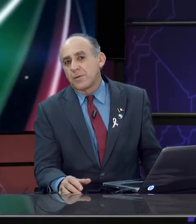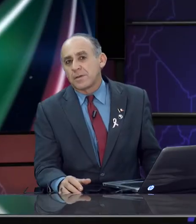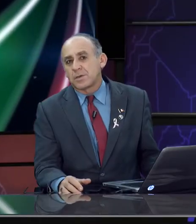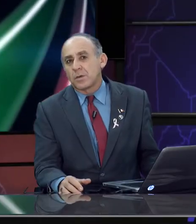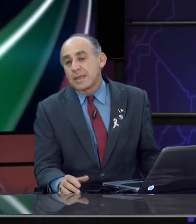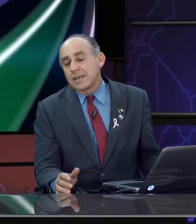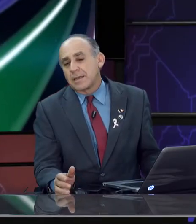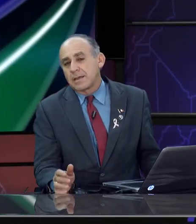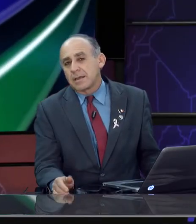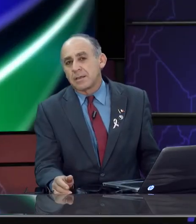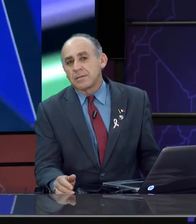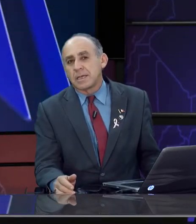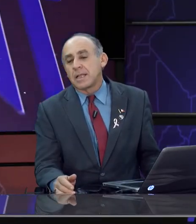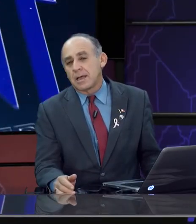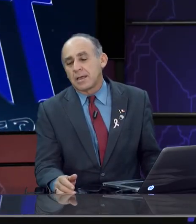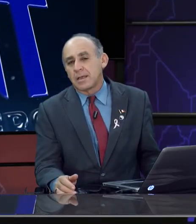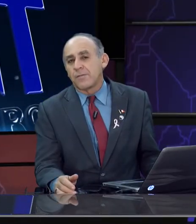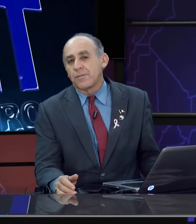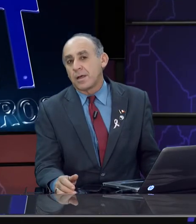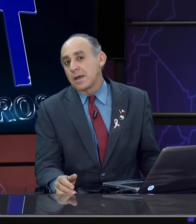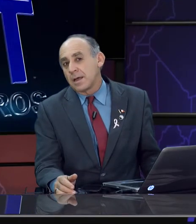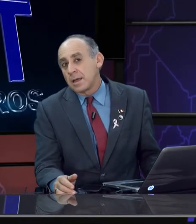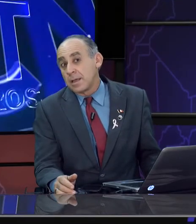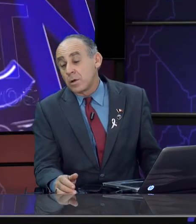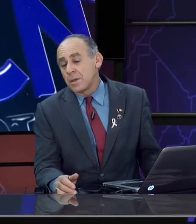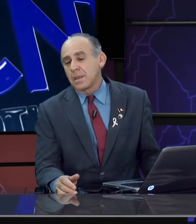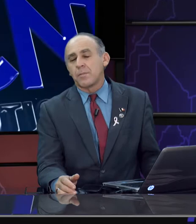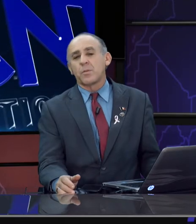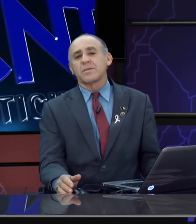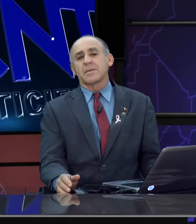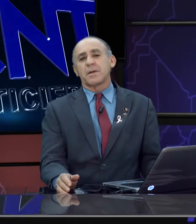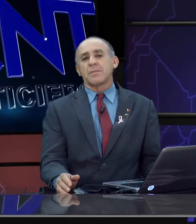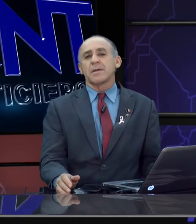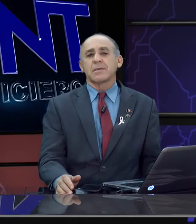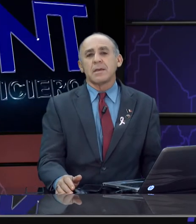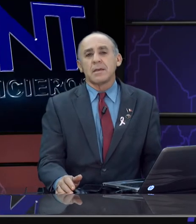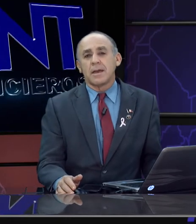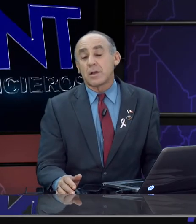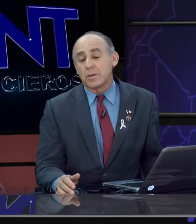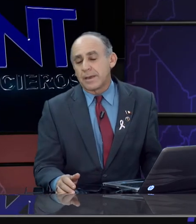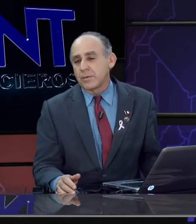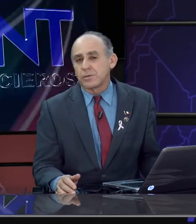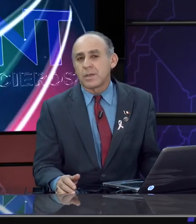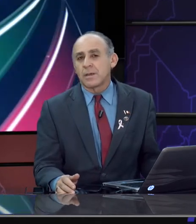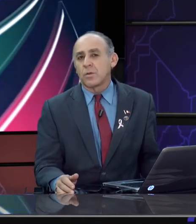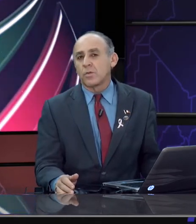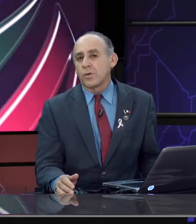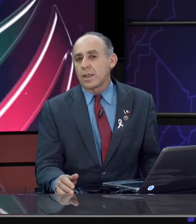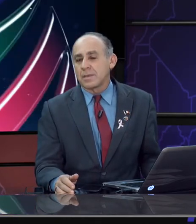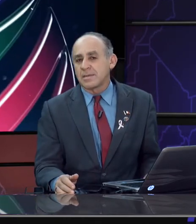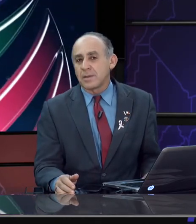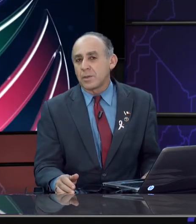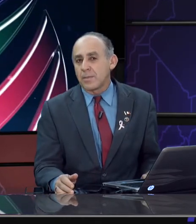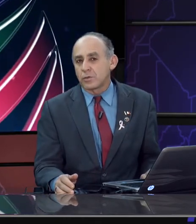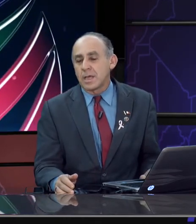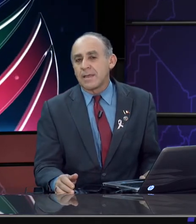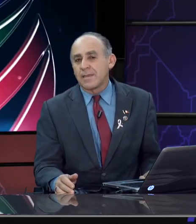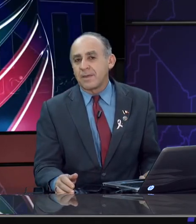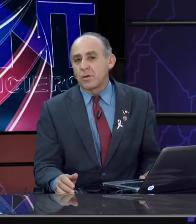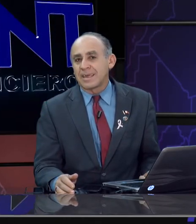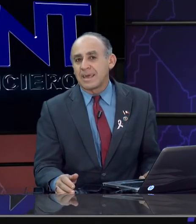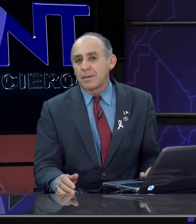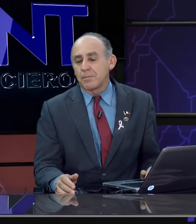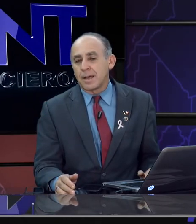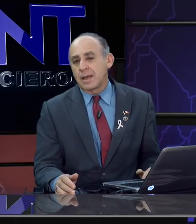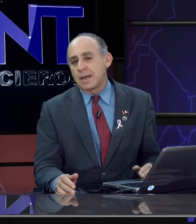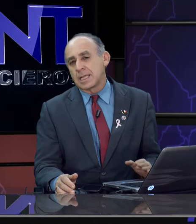esta información seguirá el COVID por muchas semanas más. Hay que cuidarnos con todas las medidas que podamos debido